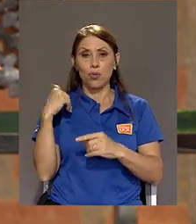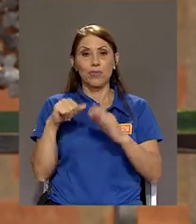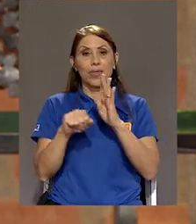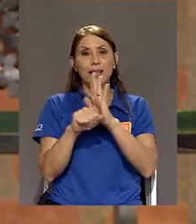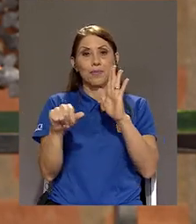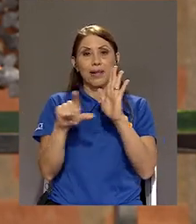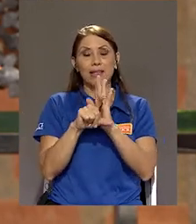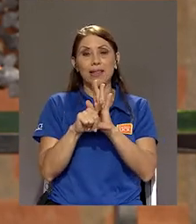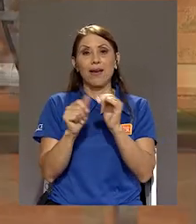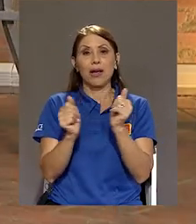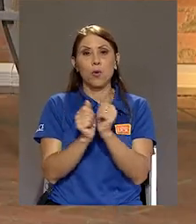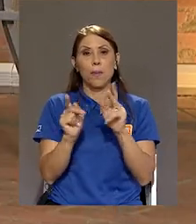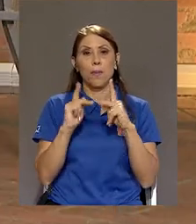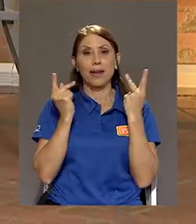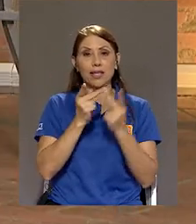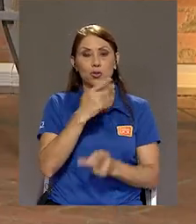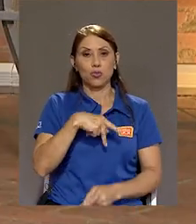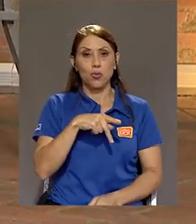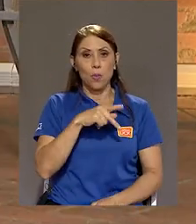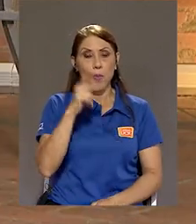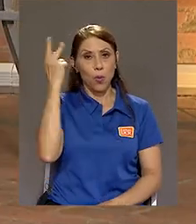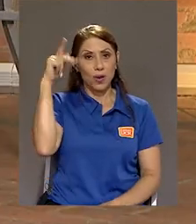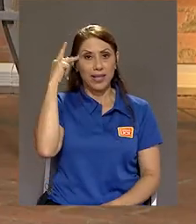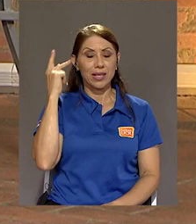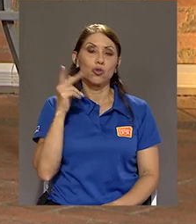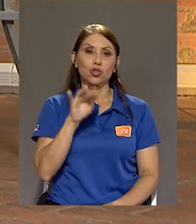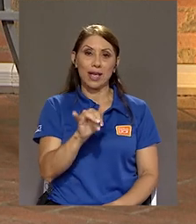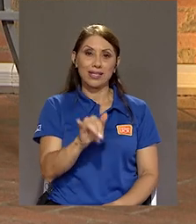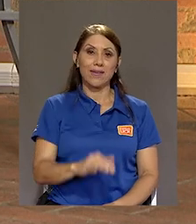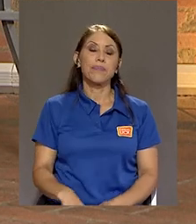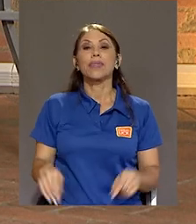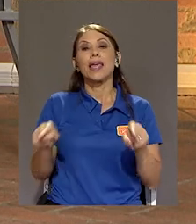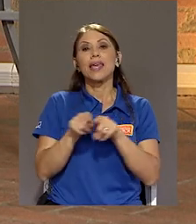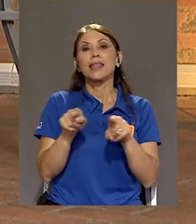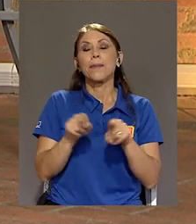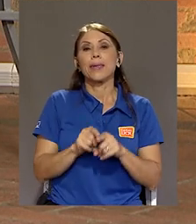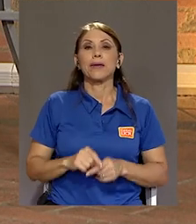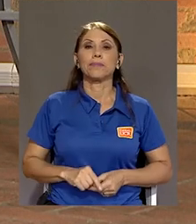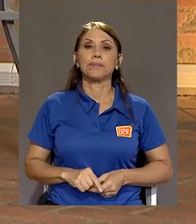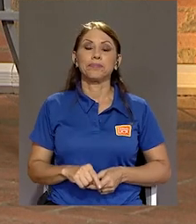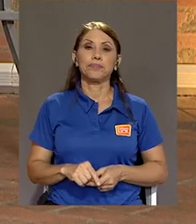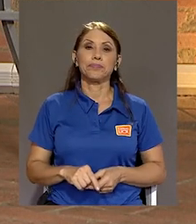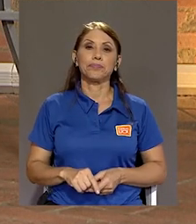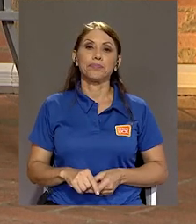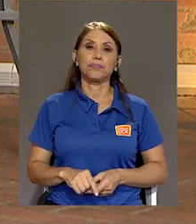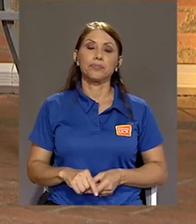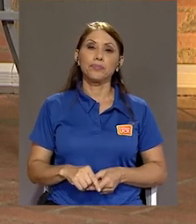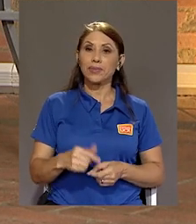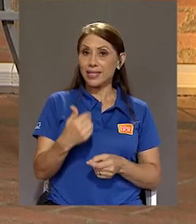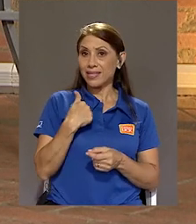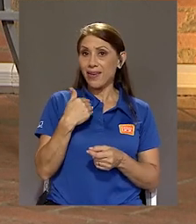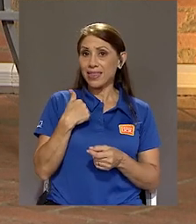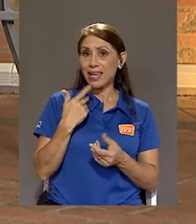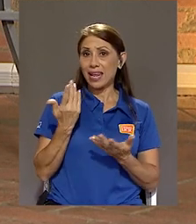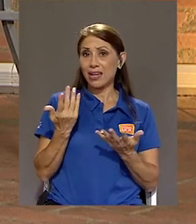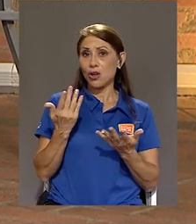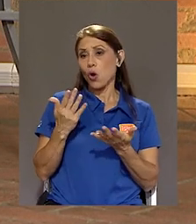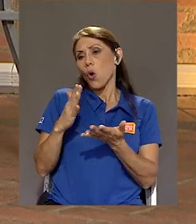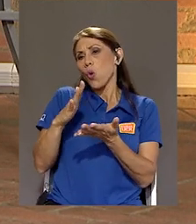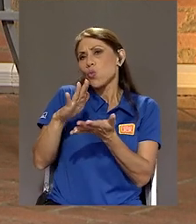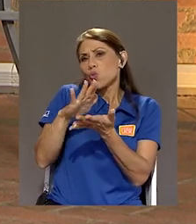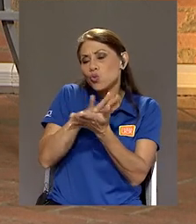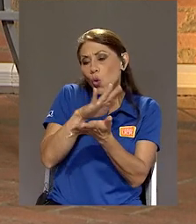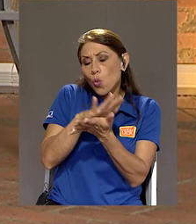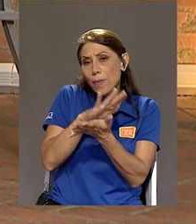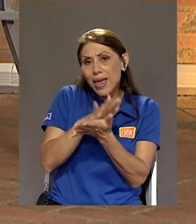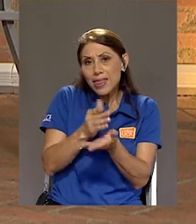partidos políticos que ahí estaban. Y se va a tener también el documento de, que puede ser de pacto,